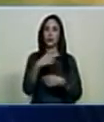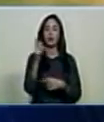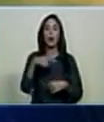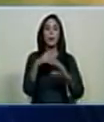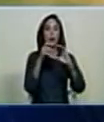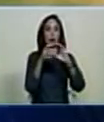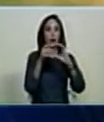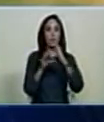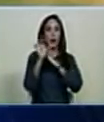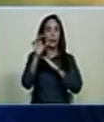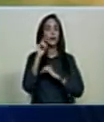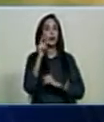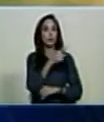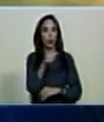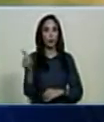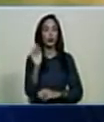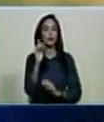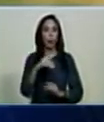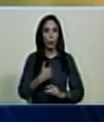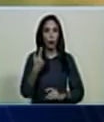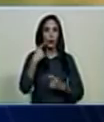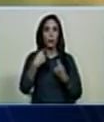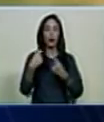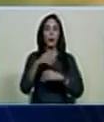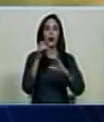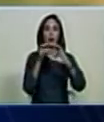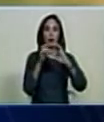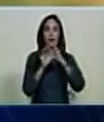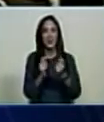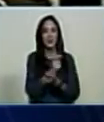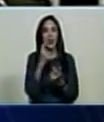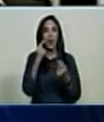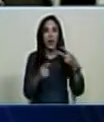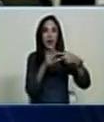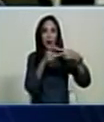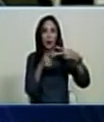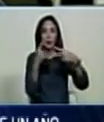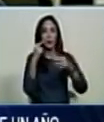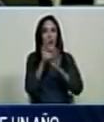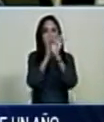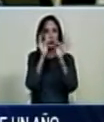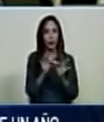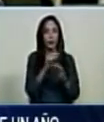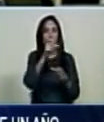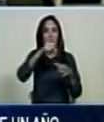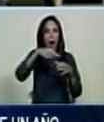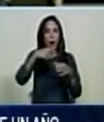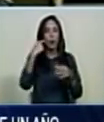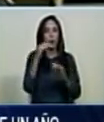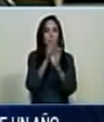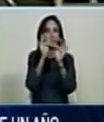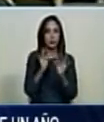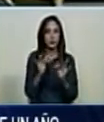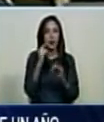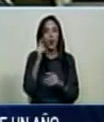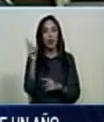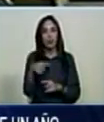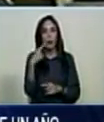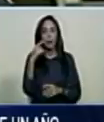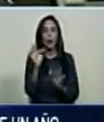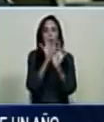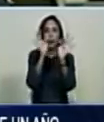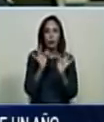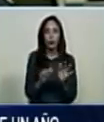carnet de la patria. Usted va a poder pagar su lingote por el carnet de la patria también. Por su parte, el vicepresidente para el